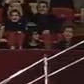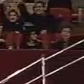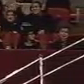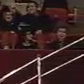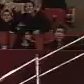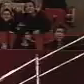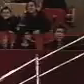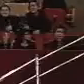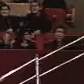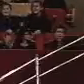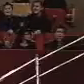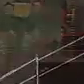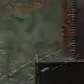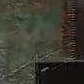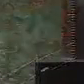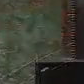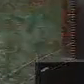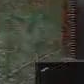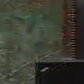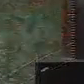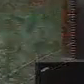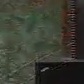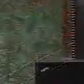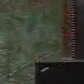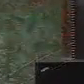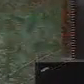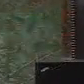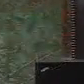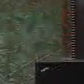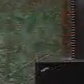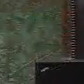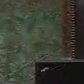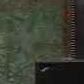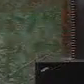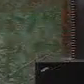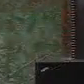Bueno, el saludo, y tiene la palabra.